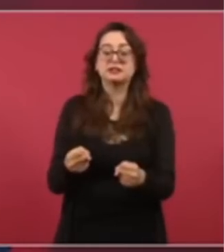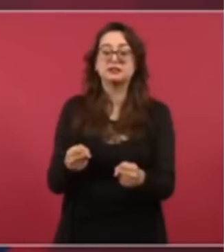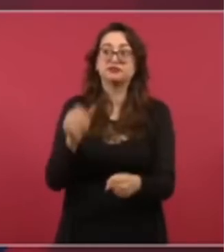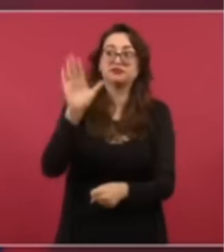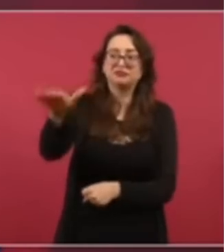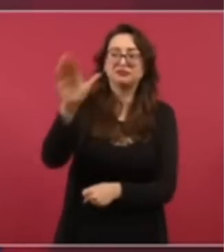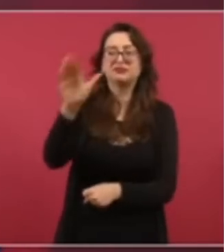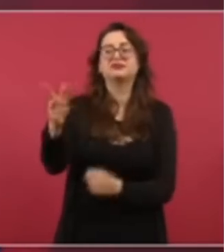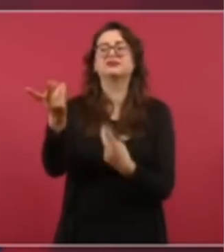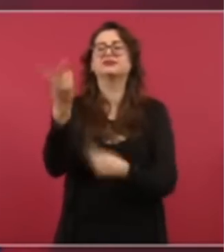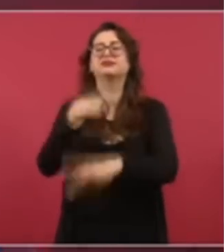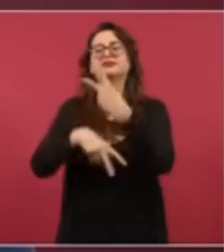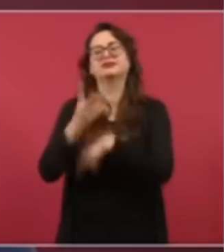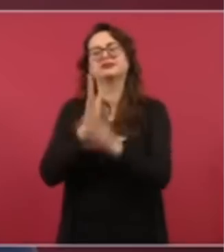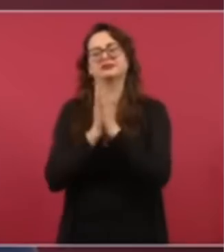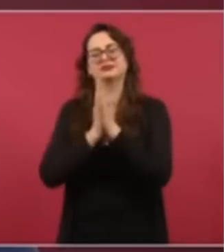Maximiliano,